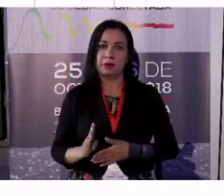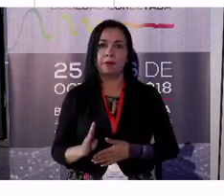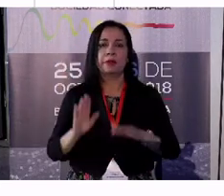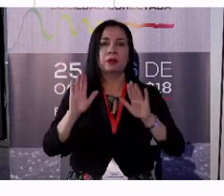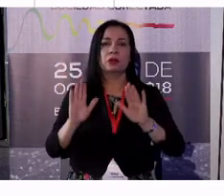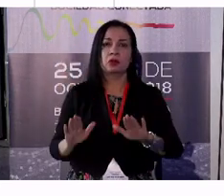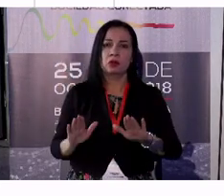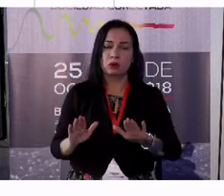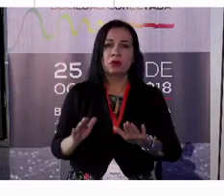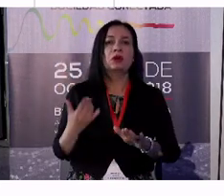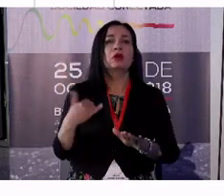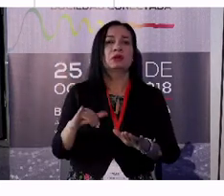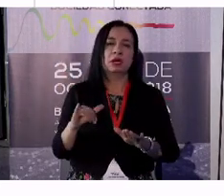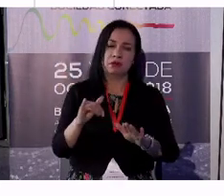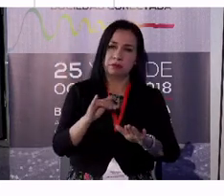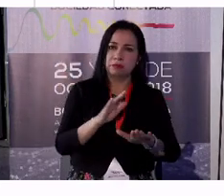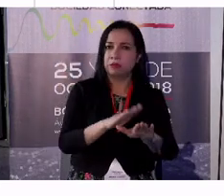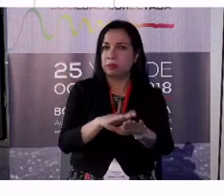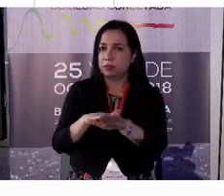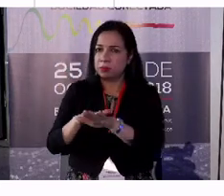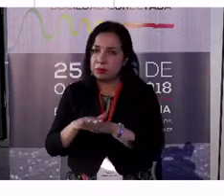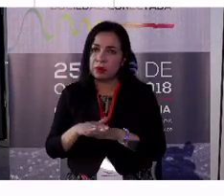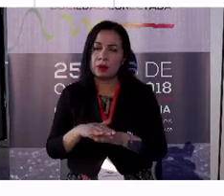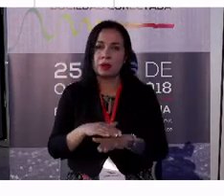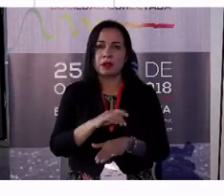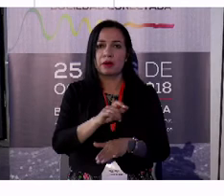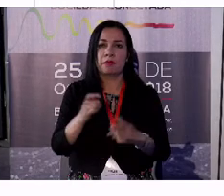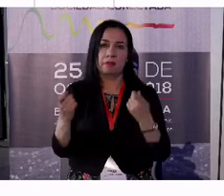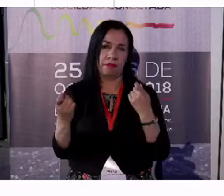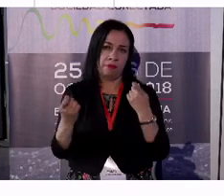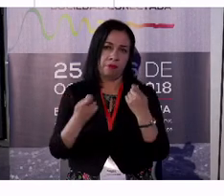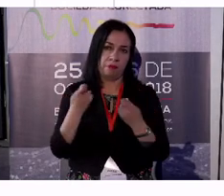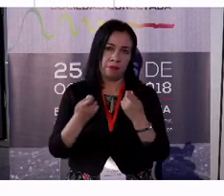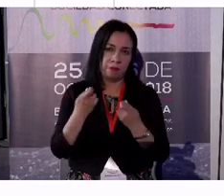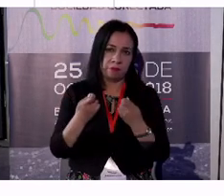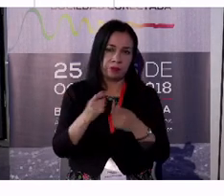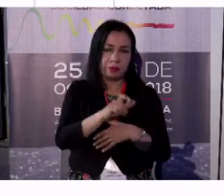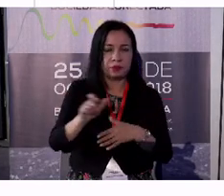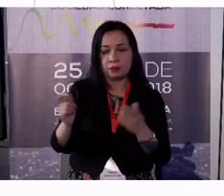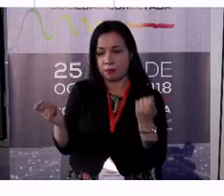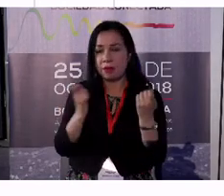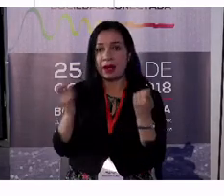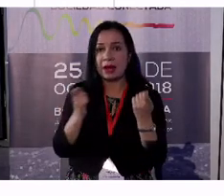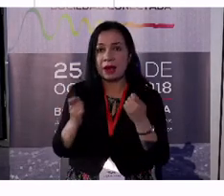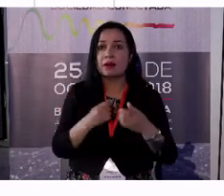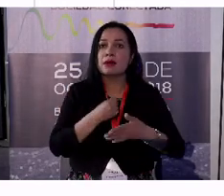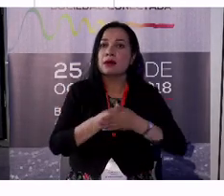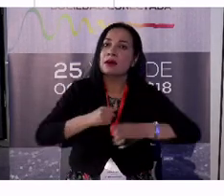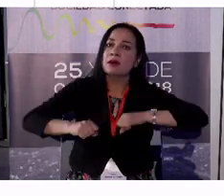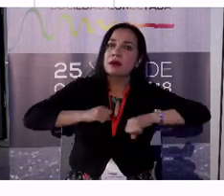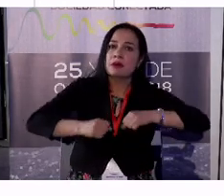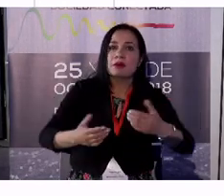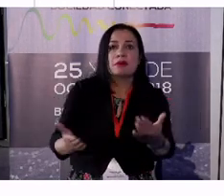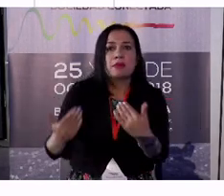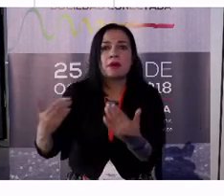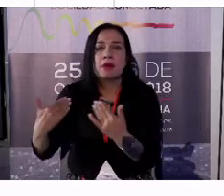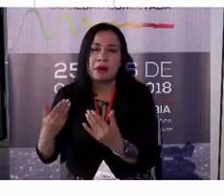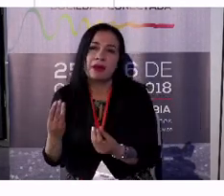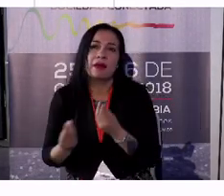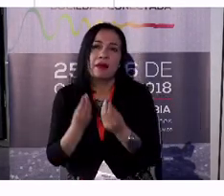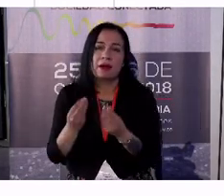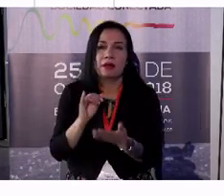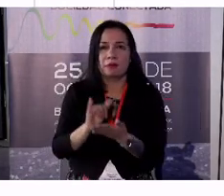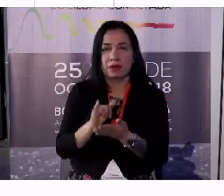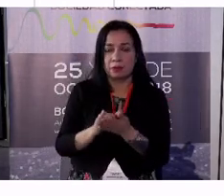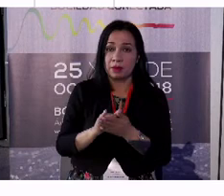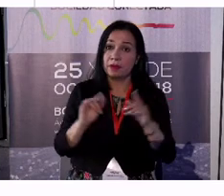muchos trials, obviamente los proveedores son los que empujan a hacer los trials, pero el tema del espectro es un tema que todavía está en proceso